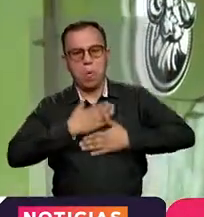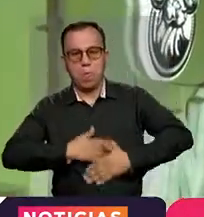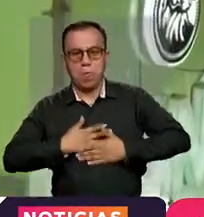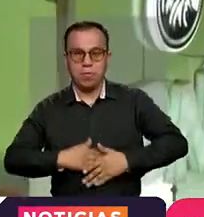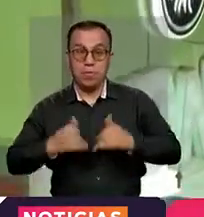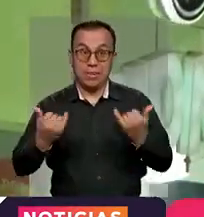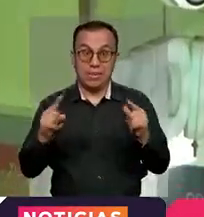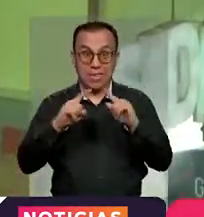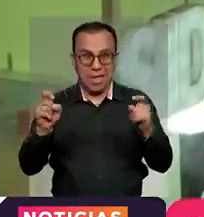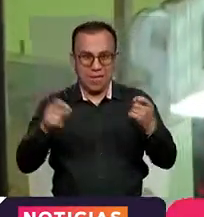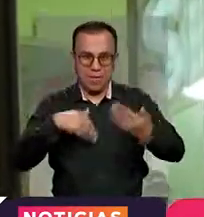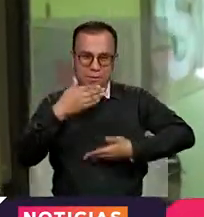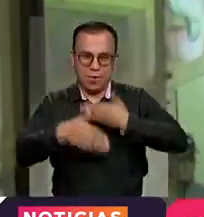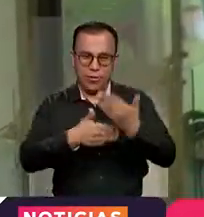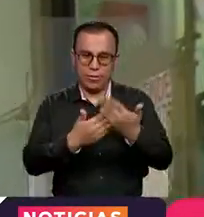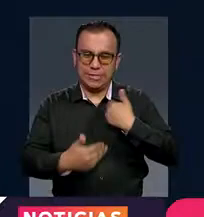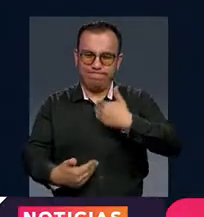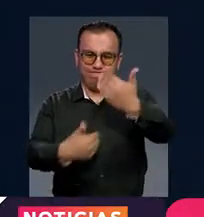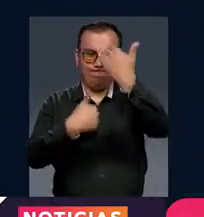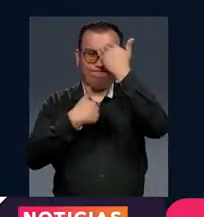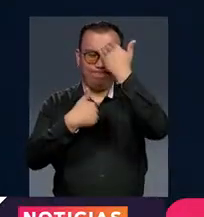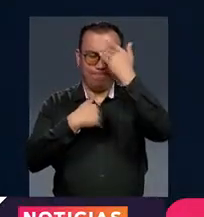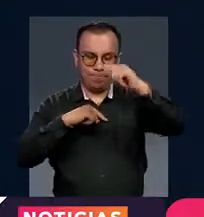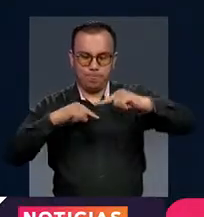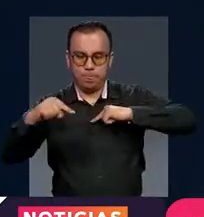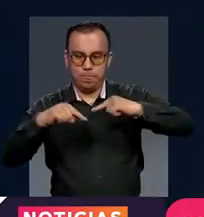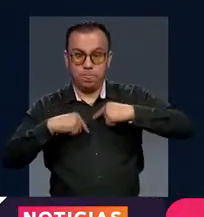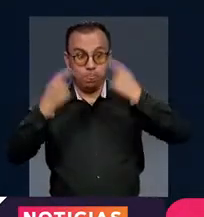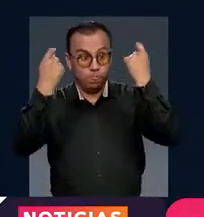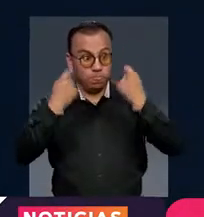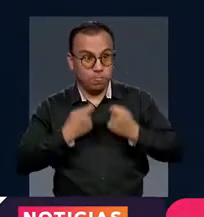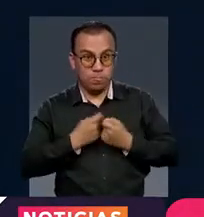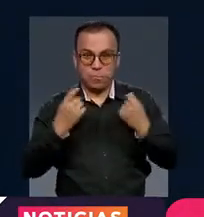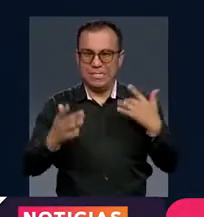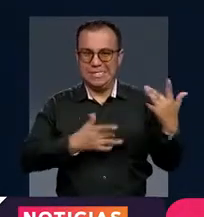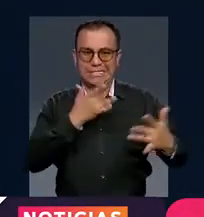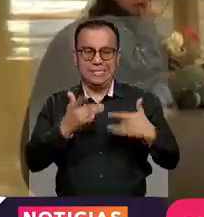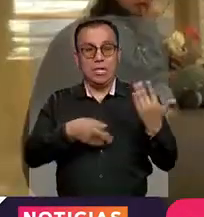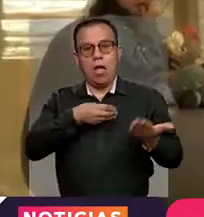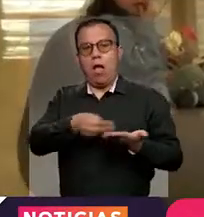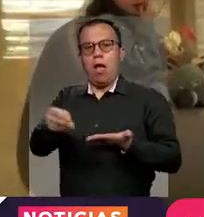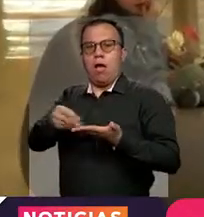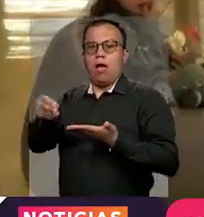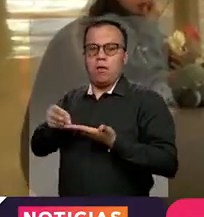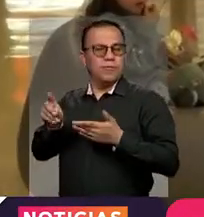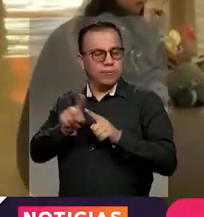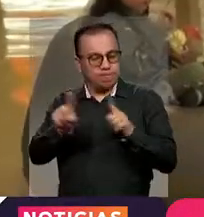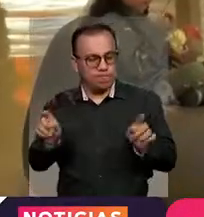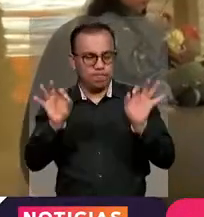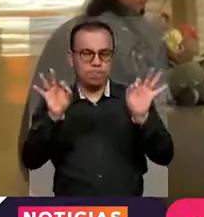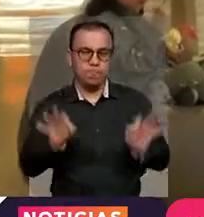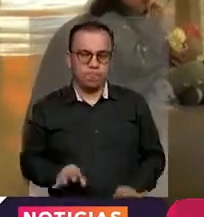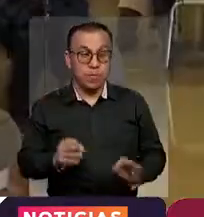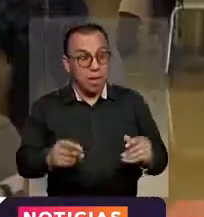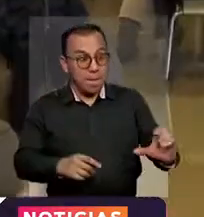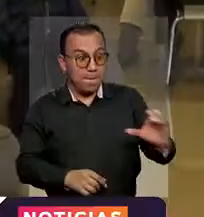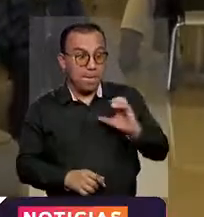nuevos hábitos, la conciencia en la administración del dinero, la gestión de las emociones para que este ingreso adicional que se